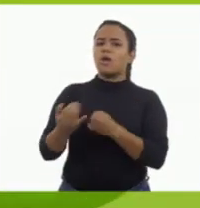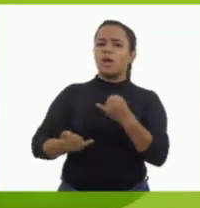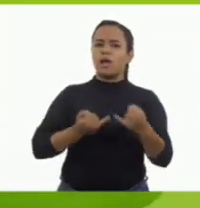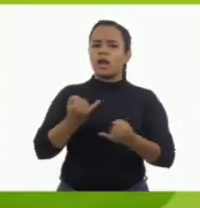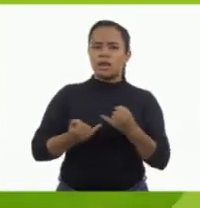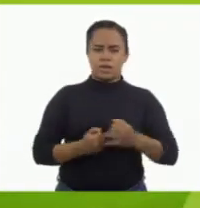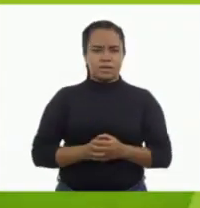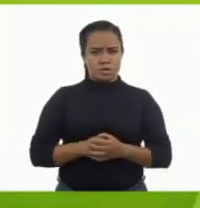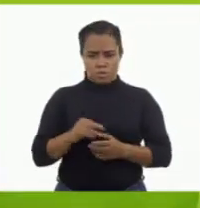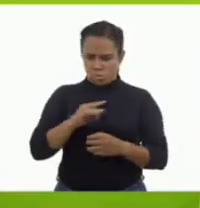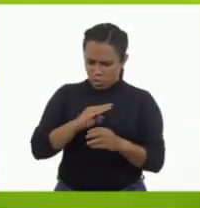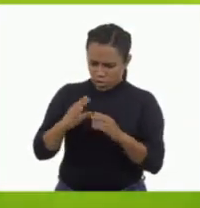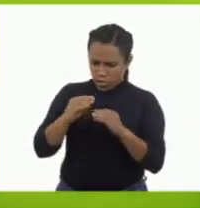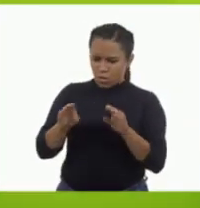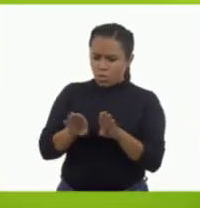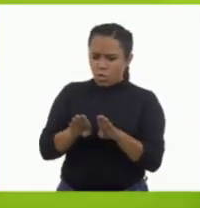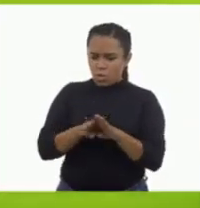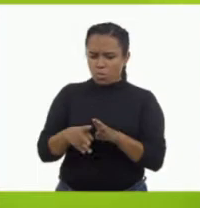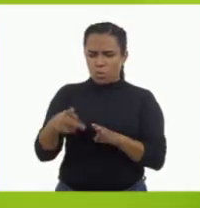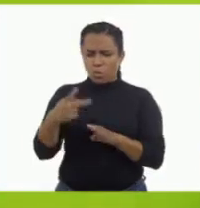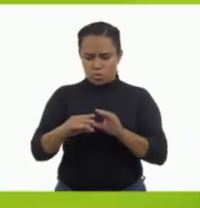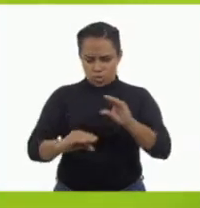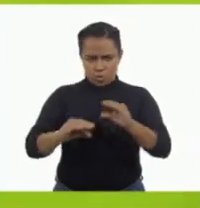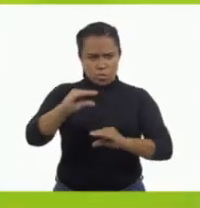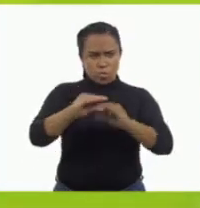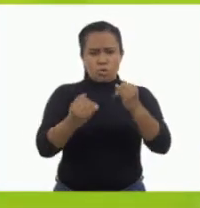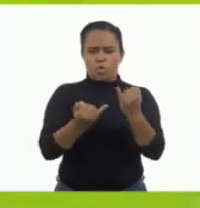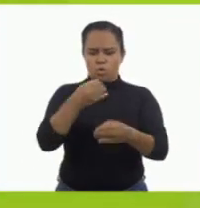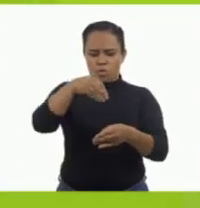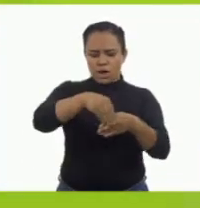Otros. ¿Me puedes enseñar cómo juegas con tus bloques?